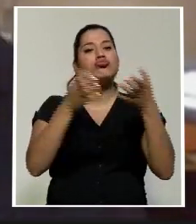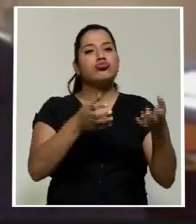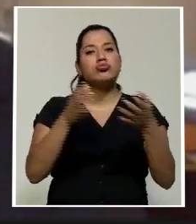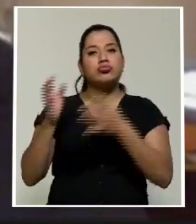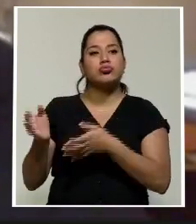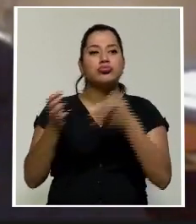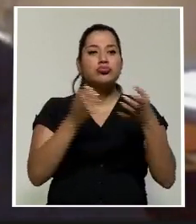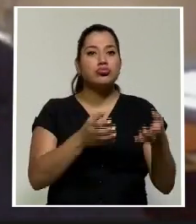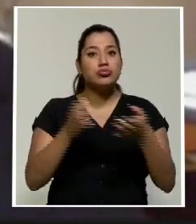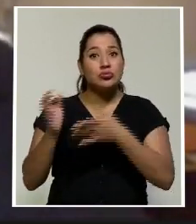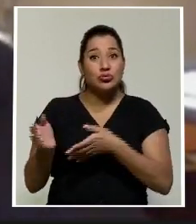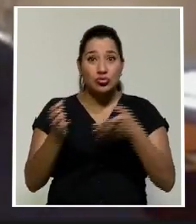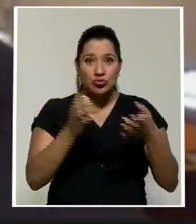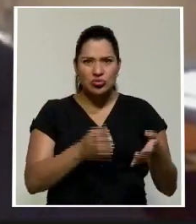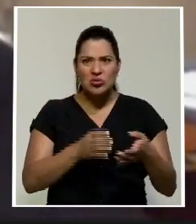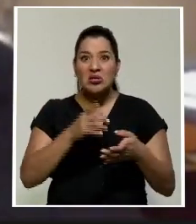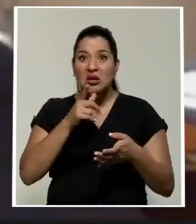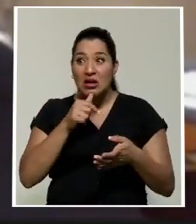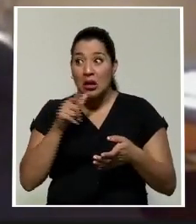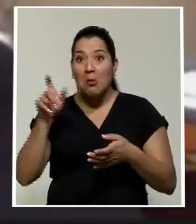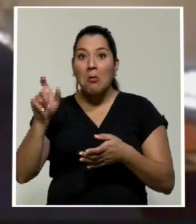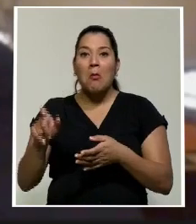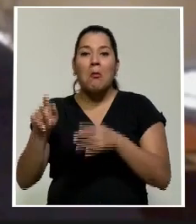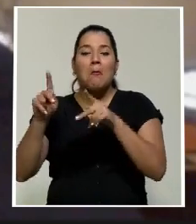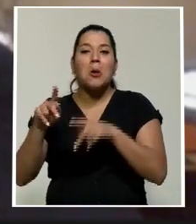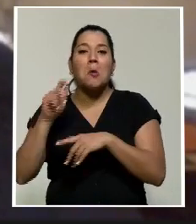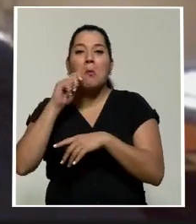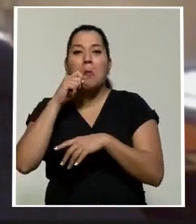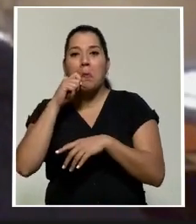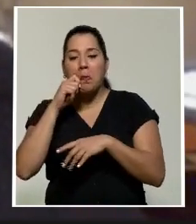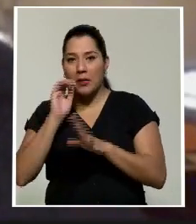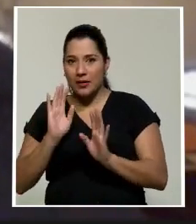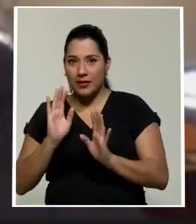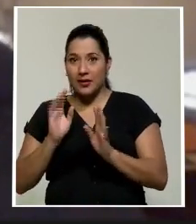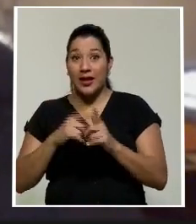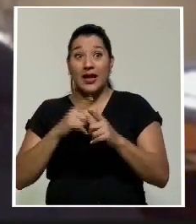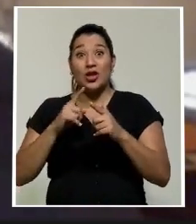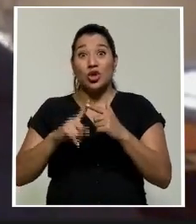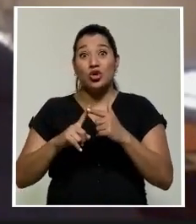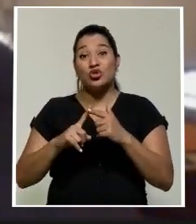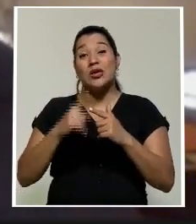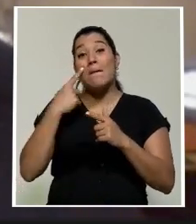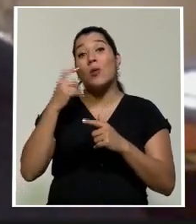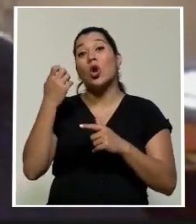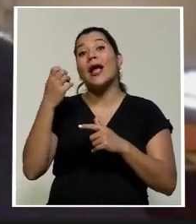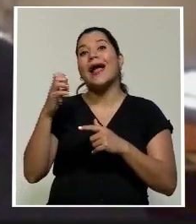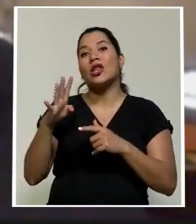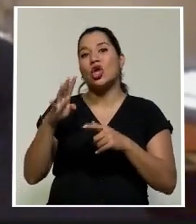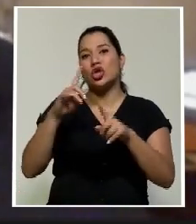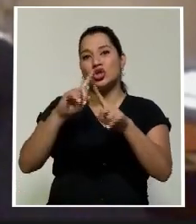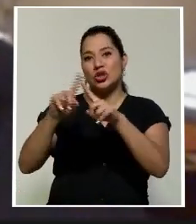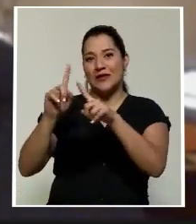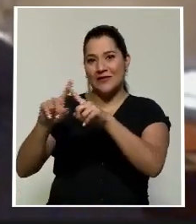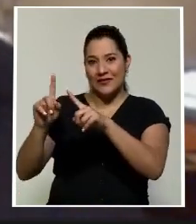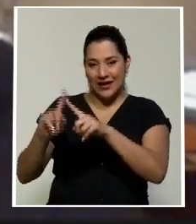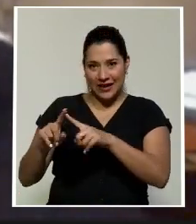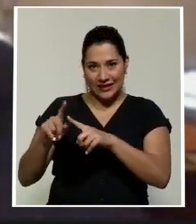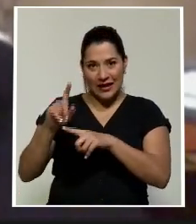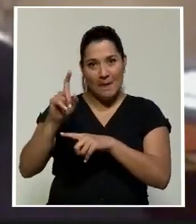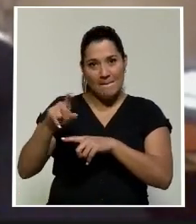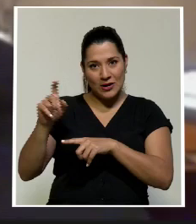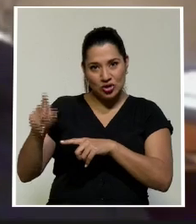anónima, y revelaba documentos de 14 distintas proveedoras. Está 2 de Panamá y